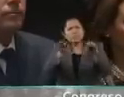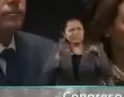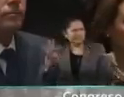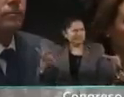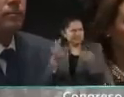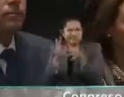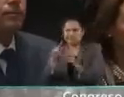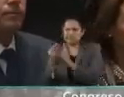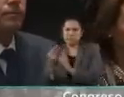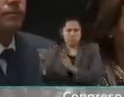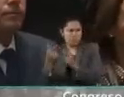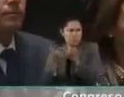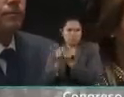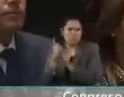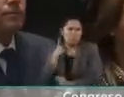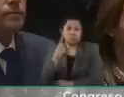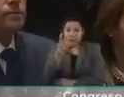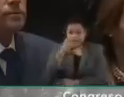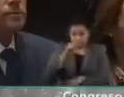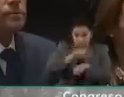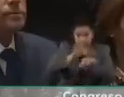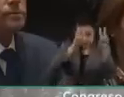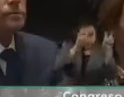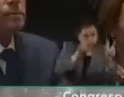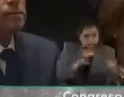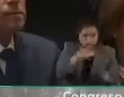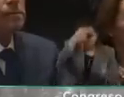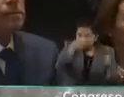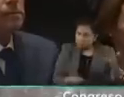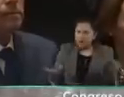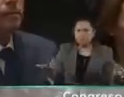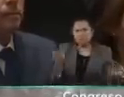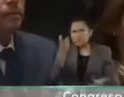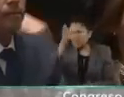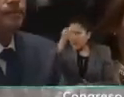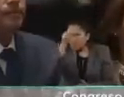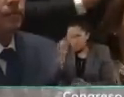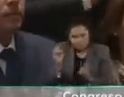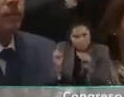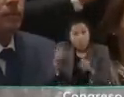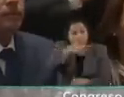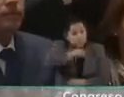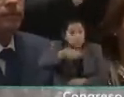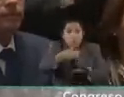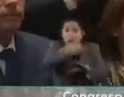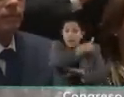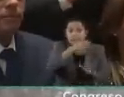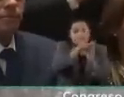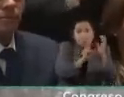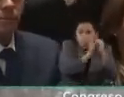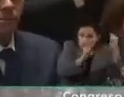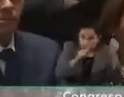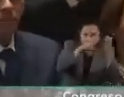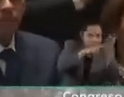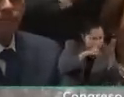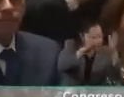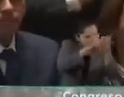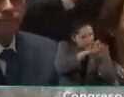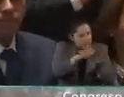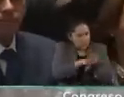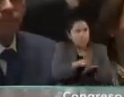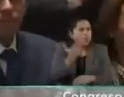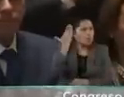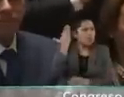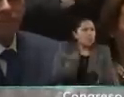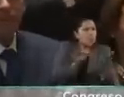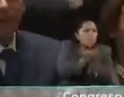que no estaba contemplado en el orden del día. Cuando cambiamos la Constitución hace varios años, a propuesta irónicamente del